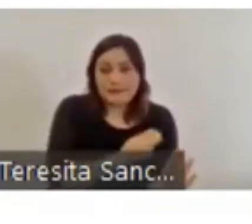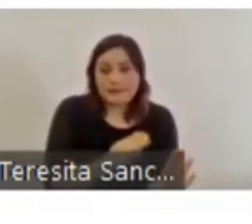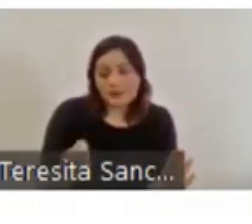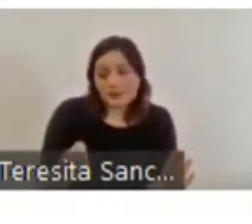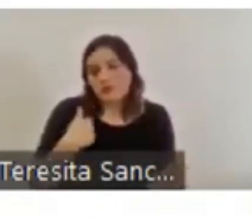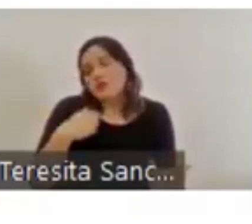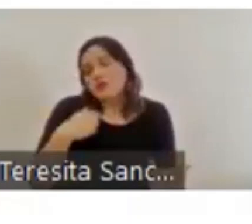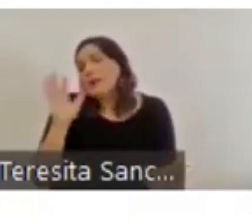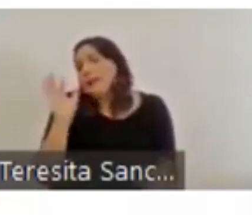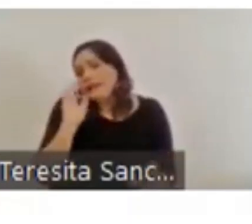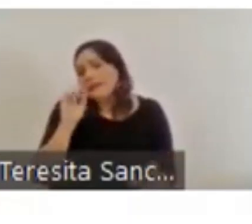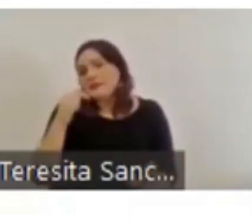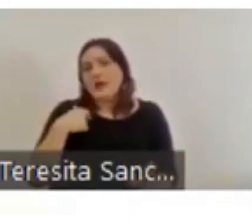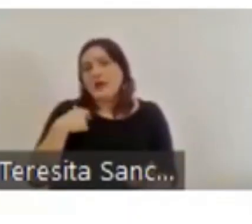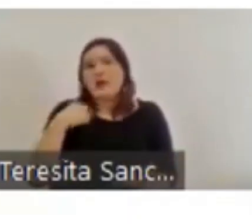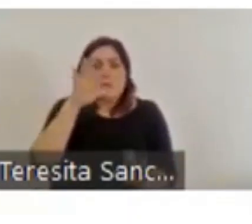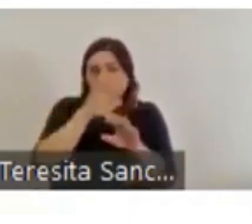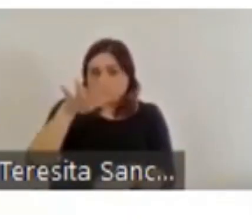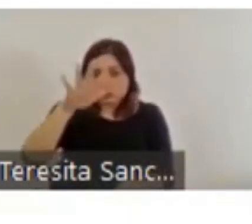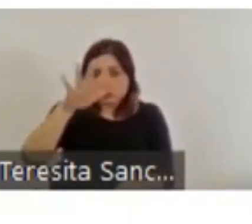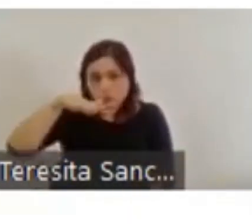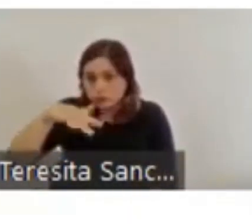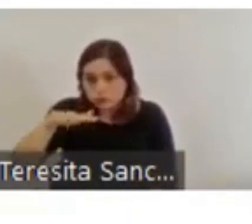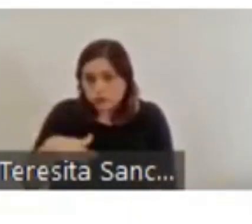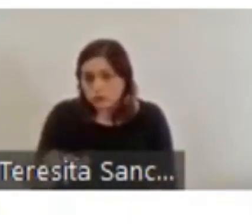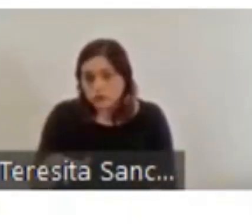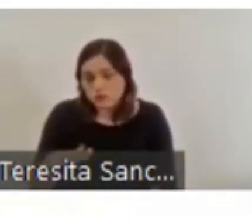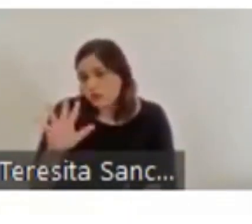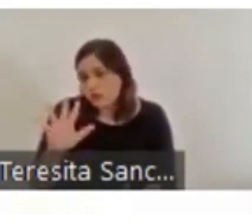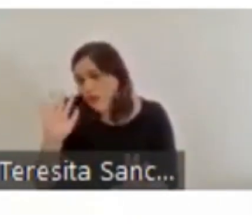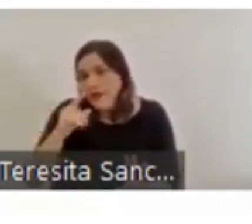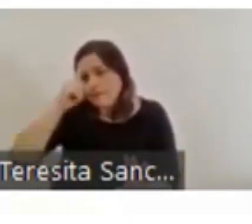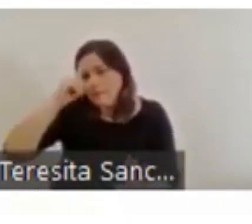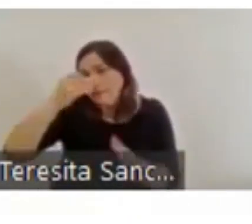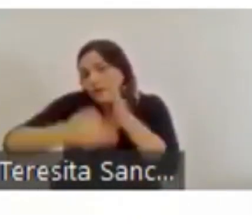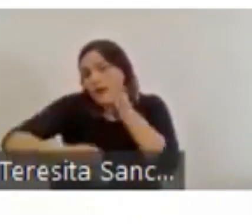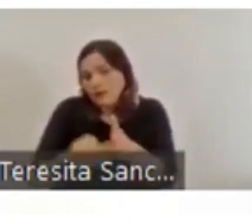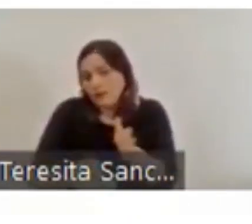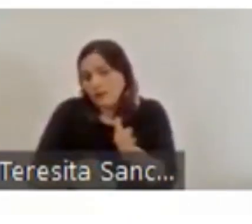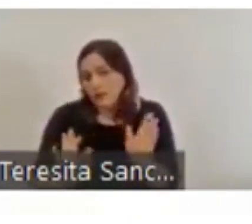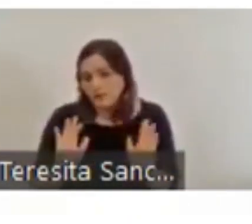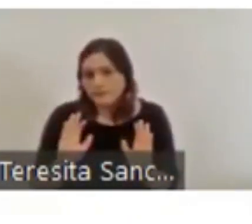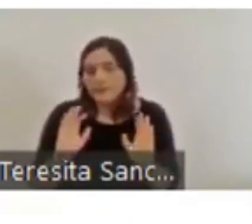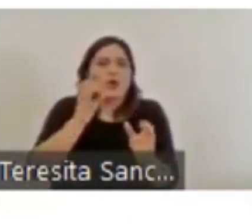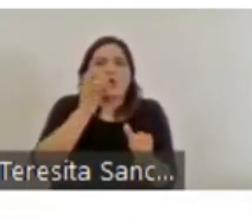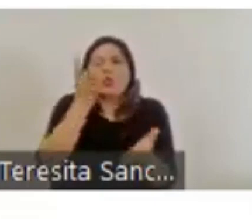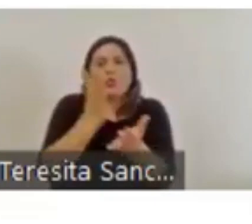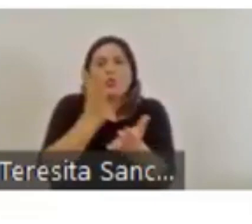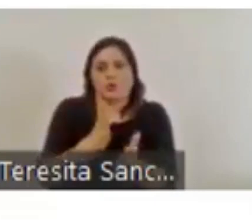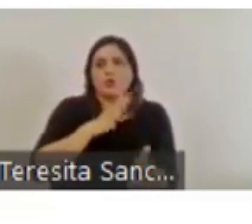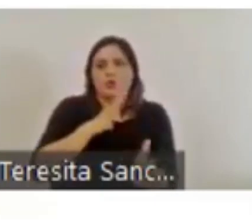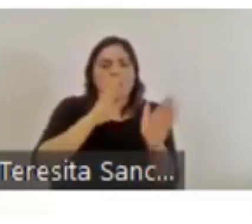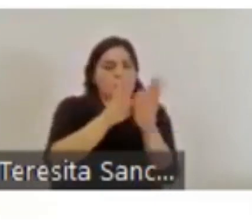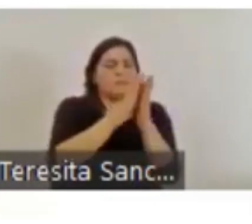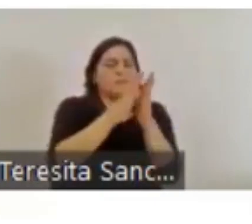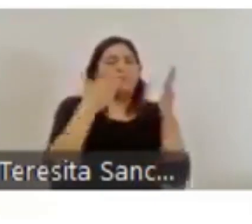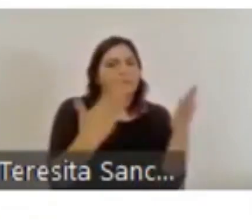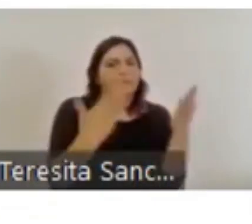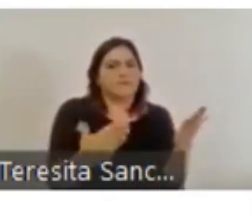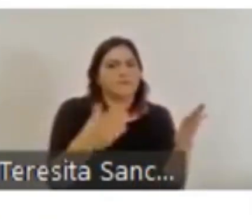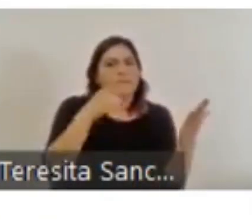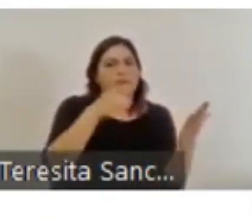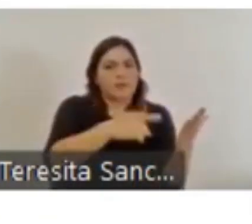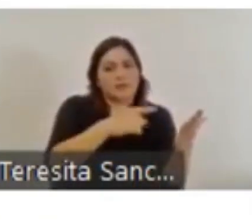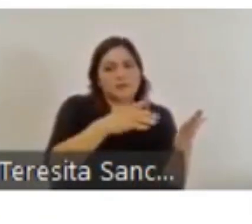tarea y lo único que encontré pues fue un manual de la Secretaría de Marina, que la verdad es